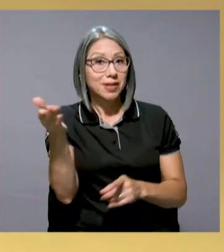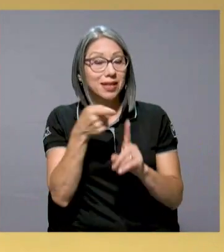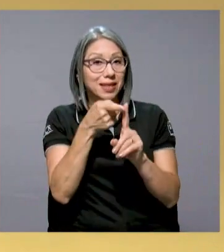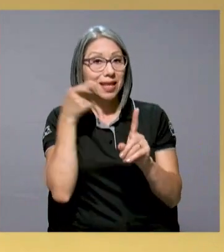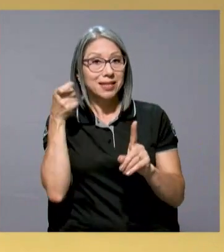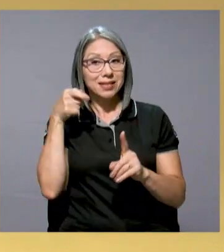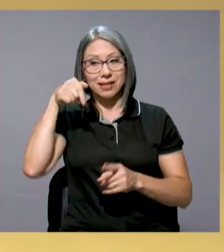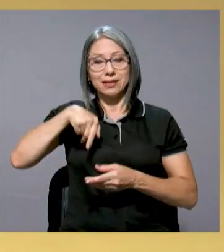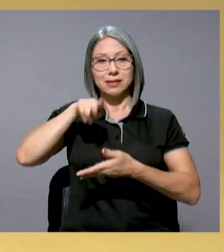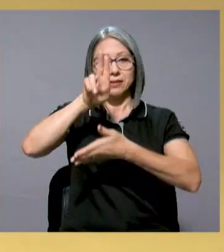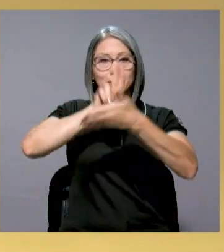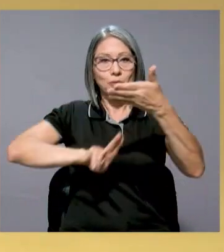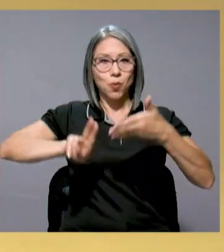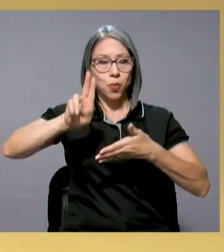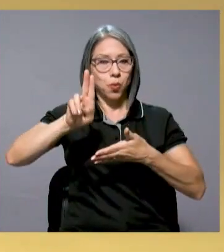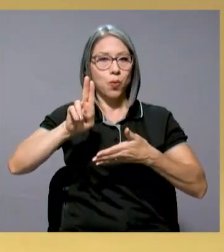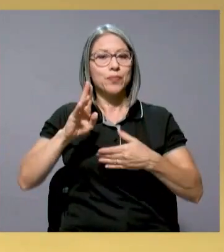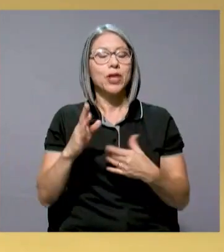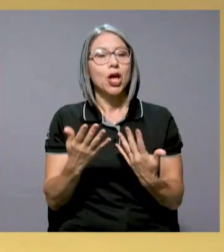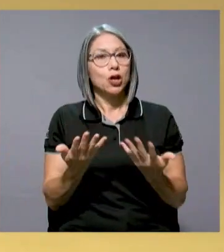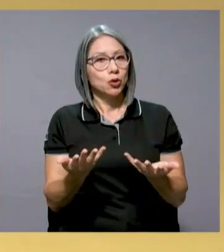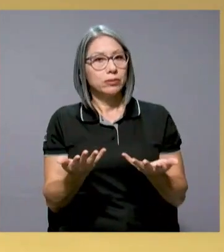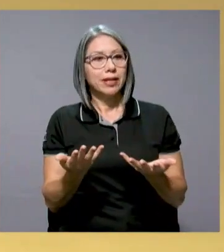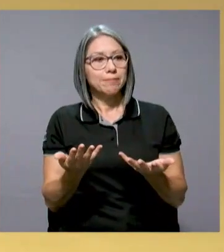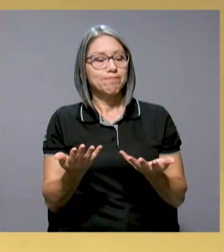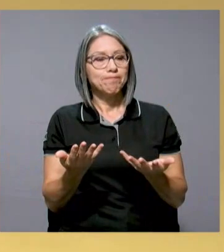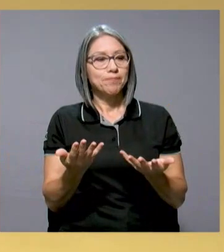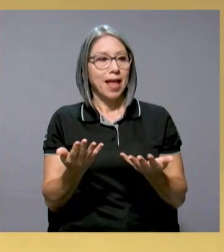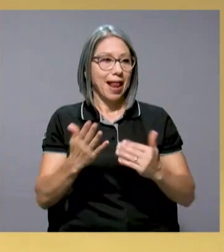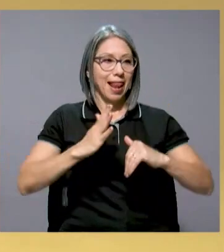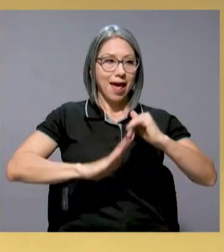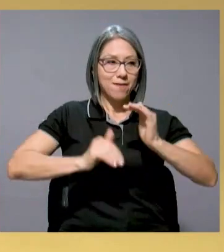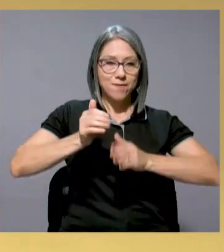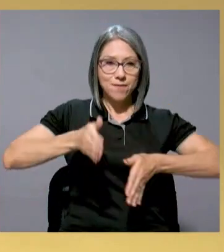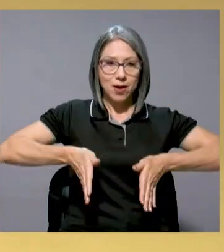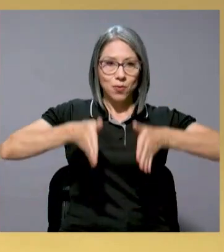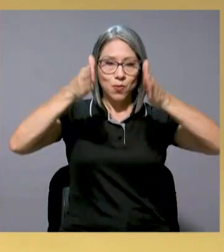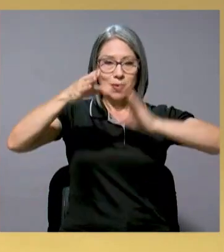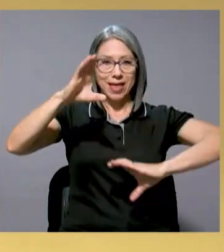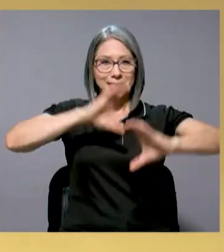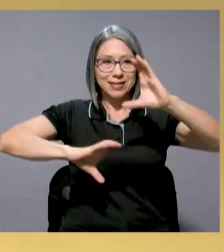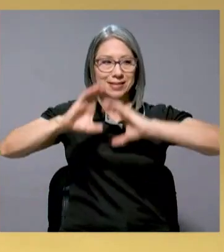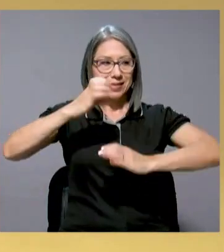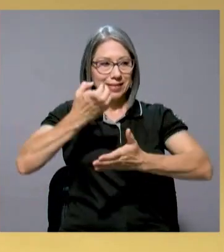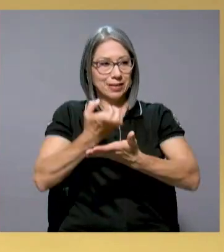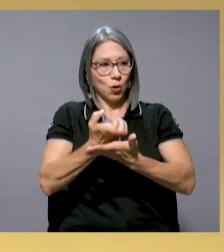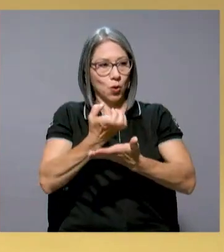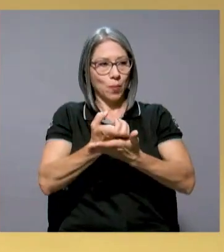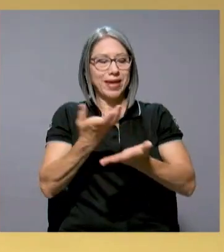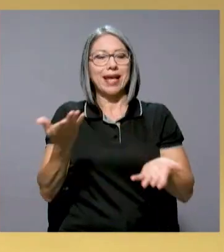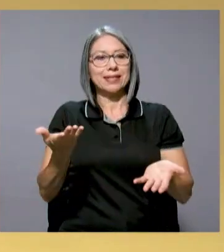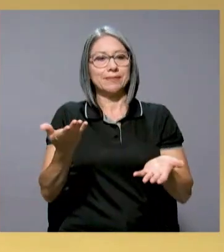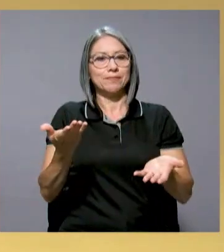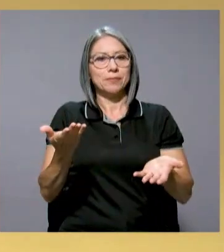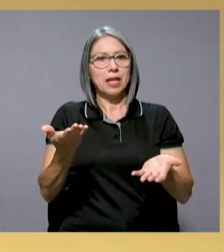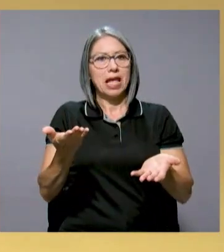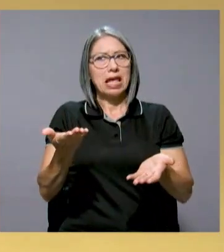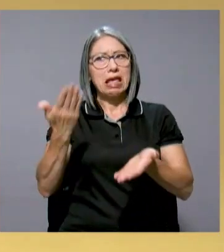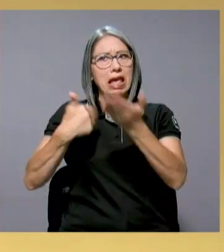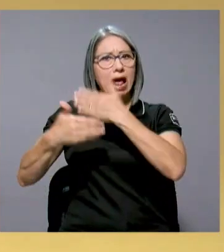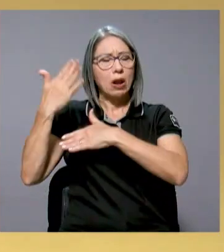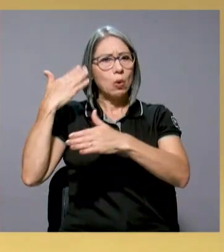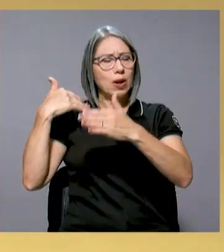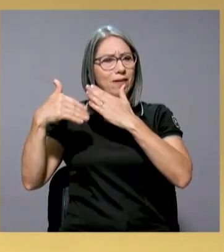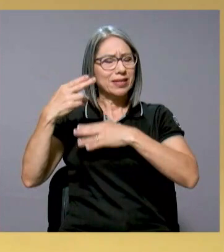esta universidad donde la Facultad de Ciencias Económicas, que en alguna vez se llamó